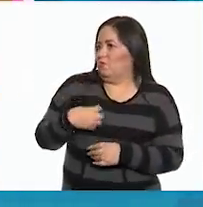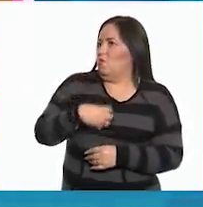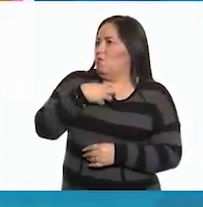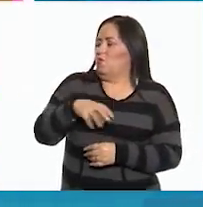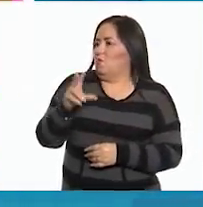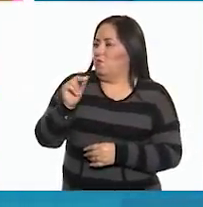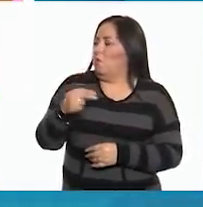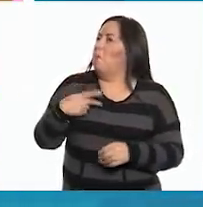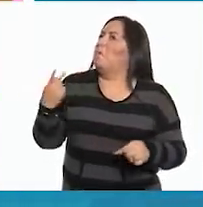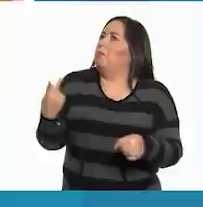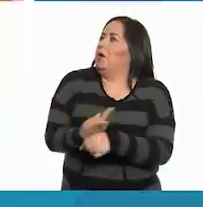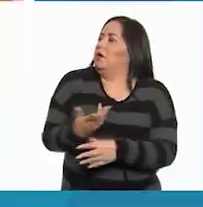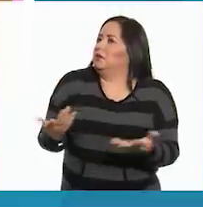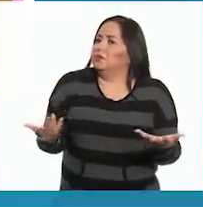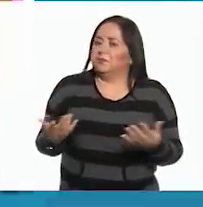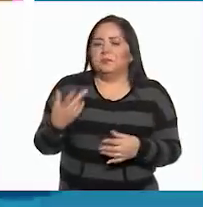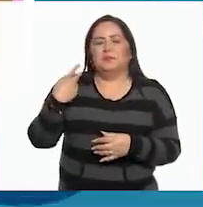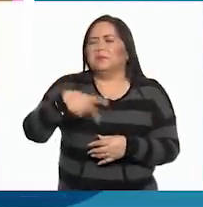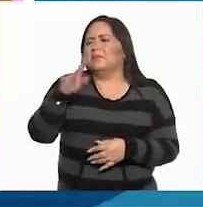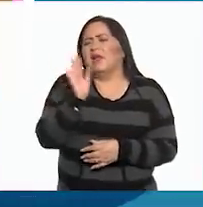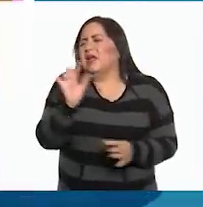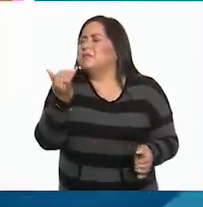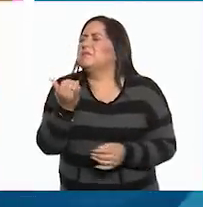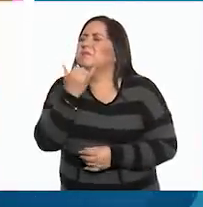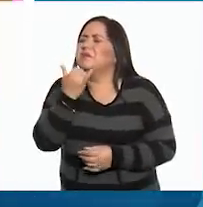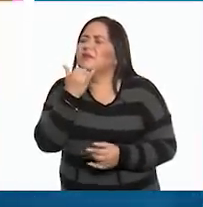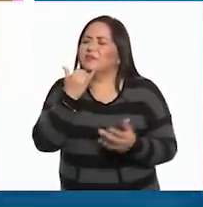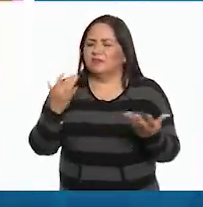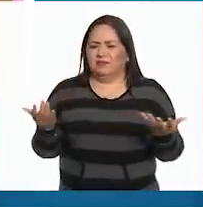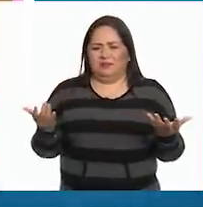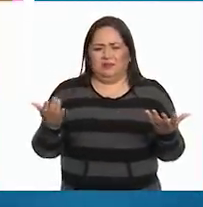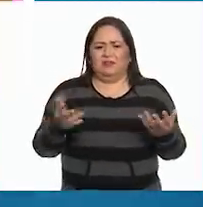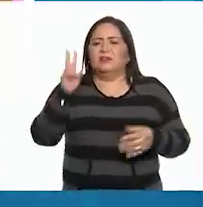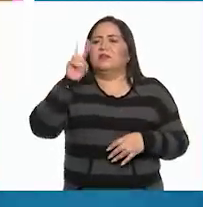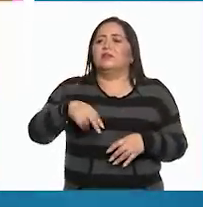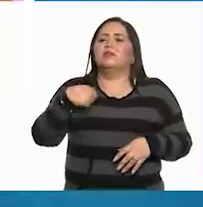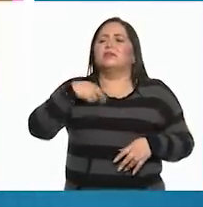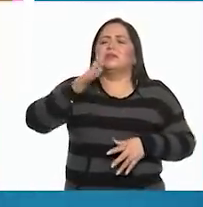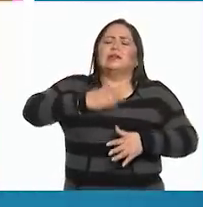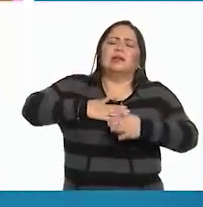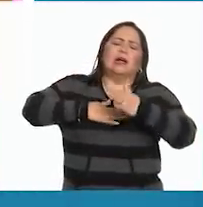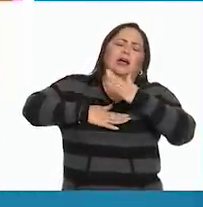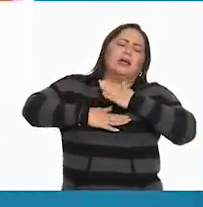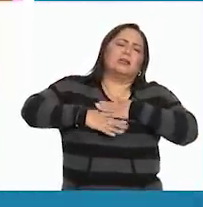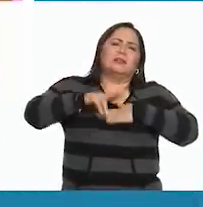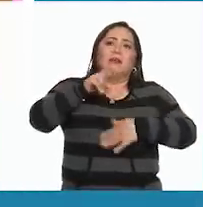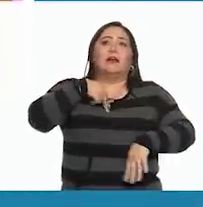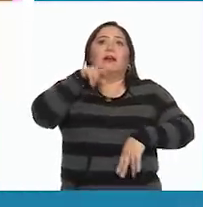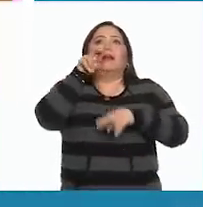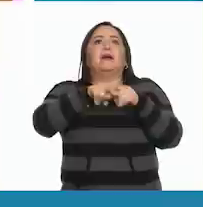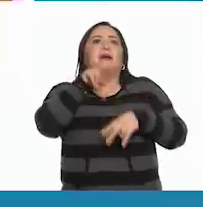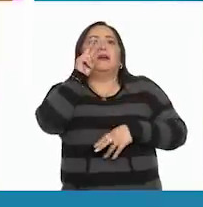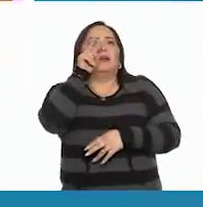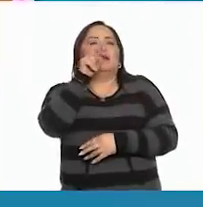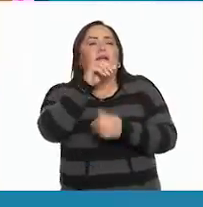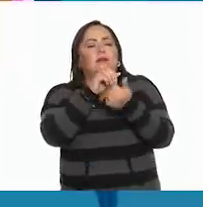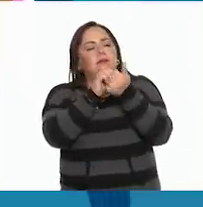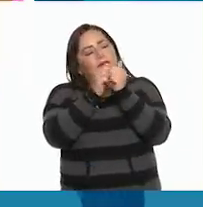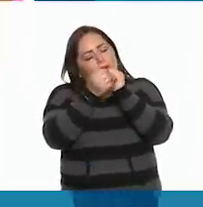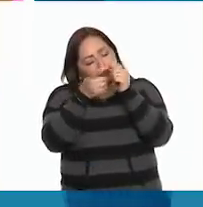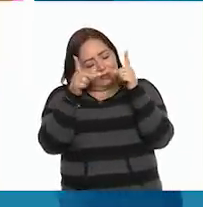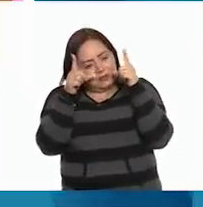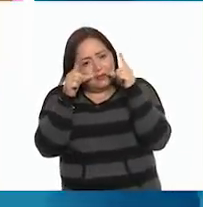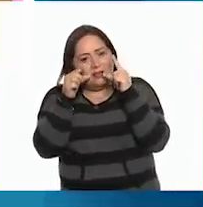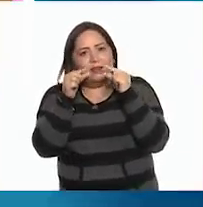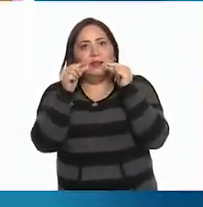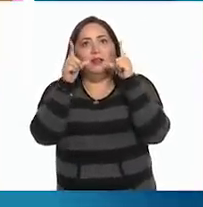sé qué me habrá pasado. Bueno, ya discúlpame, Cupertino. Es que estaba yo muy cansado y me empezaron a vencer